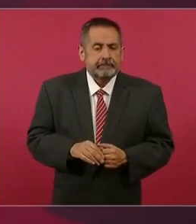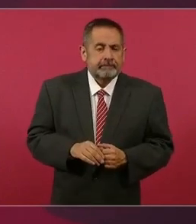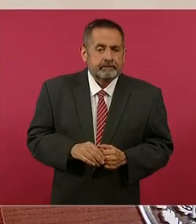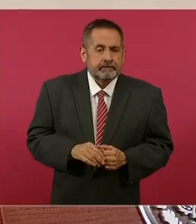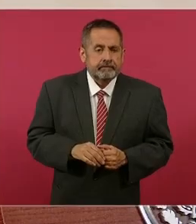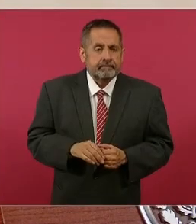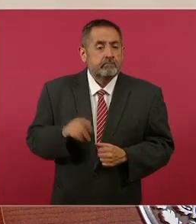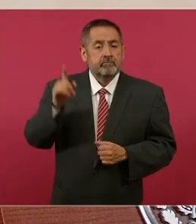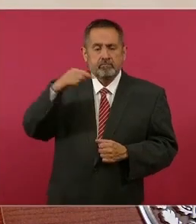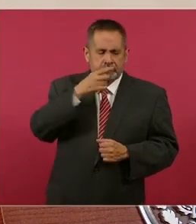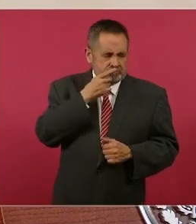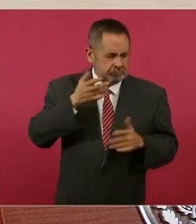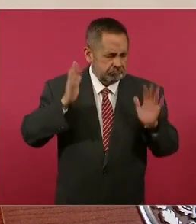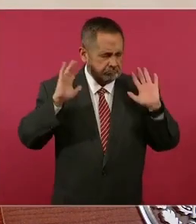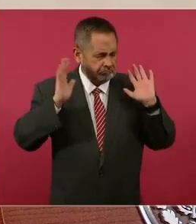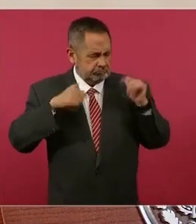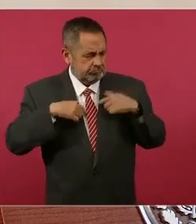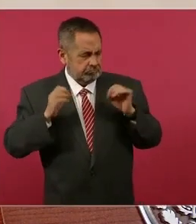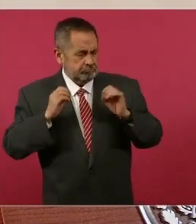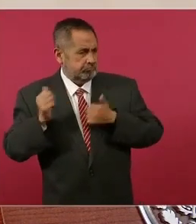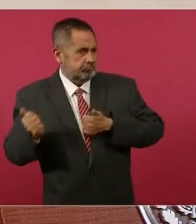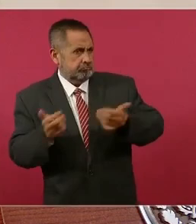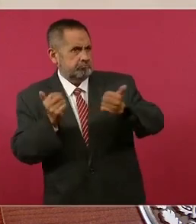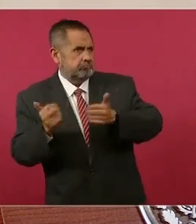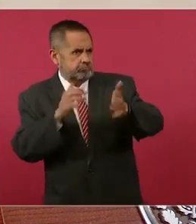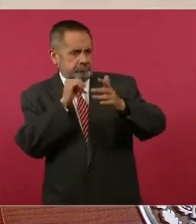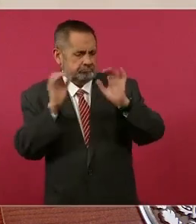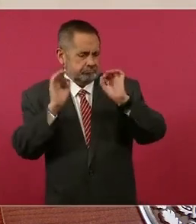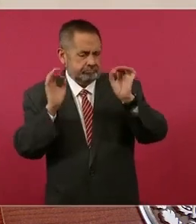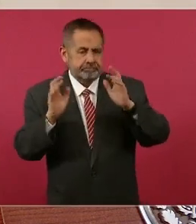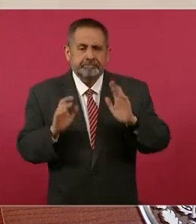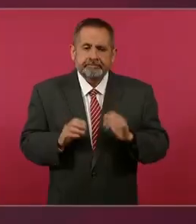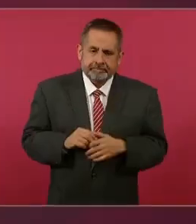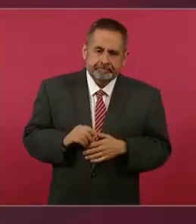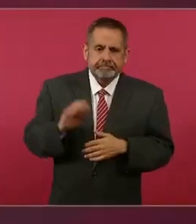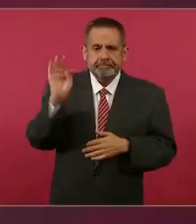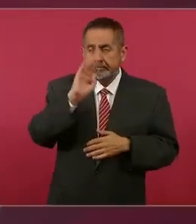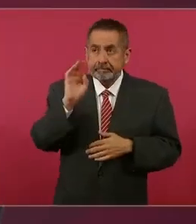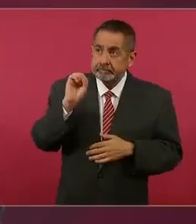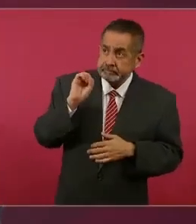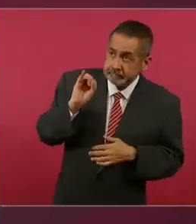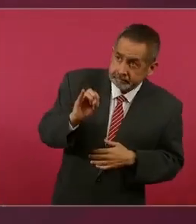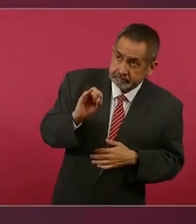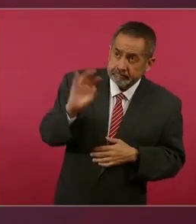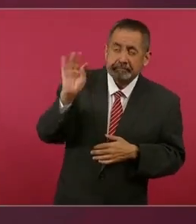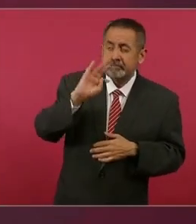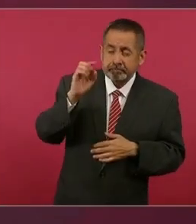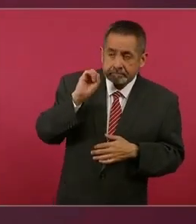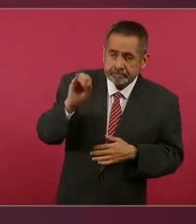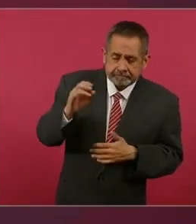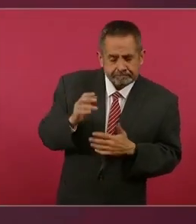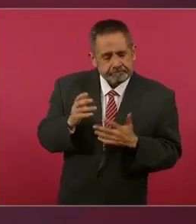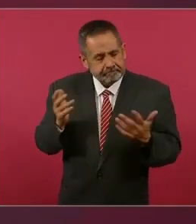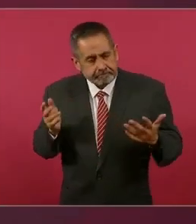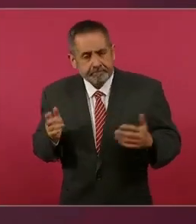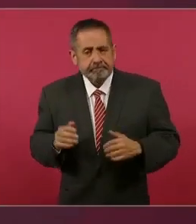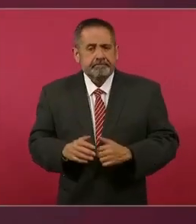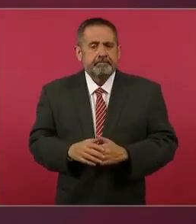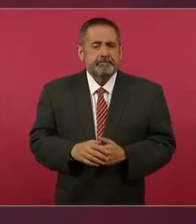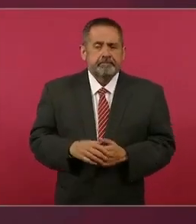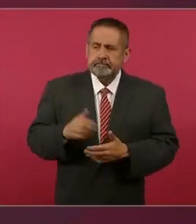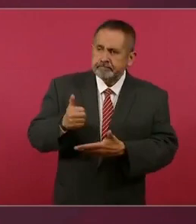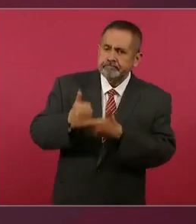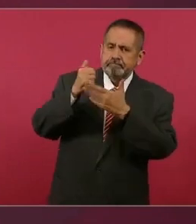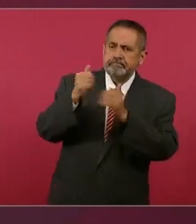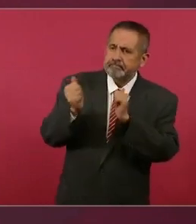Ellos sostienen que no, pero si es así, bueno, que